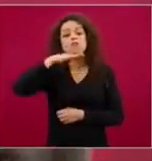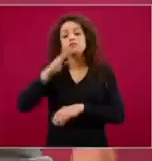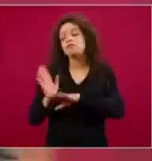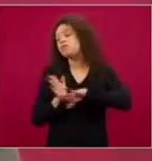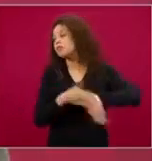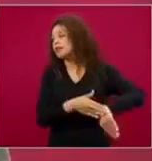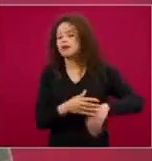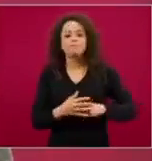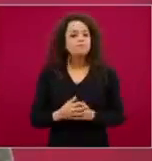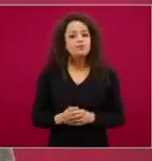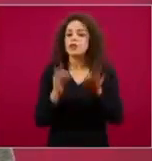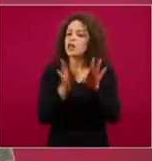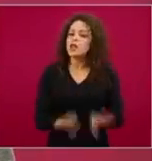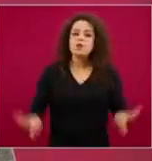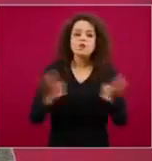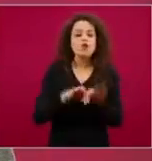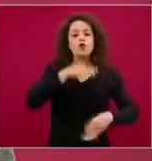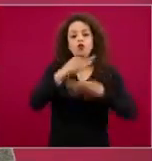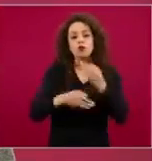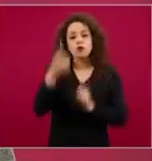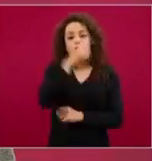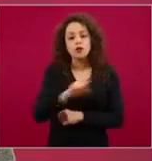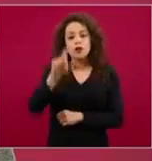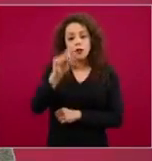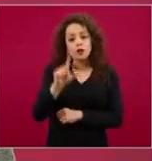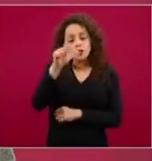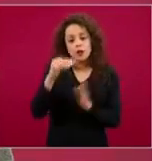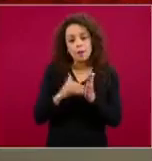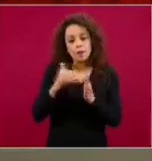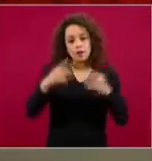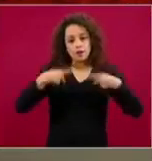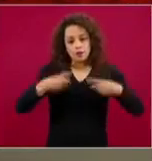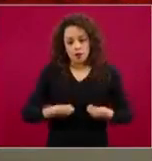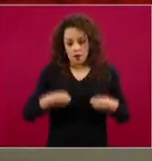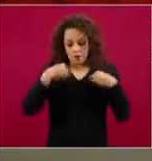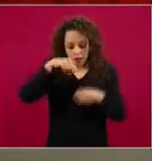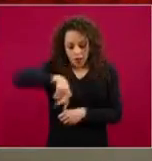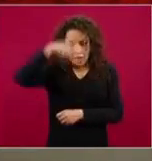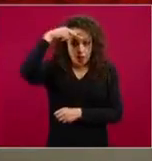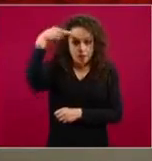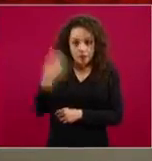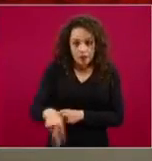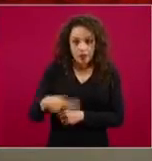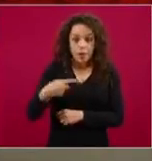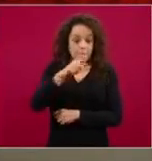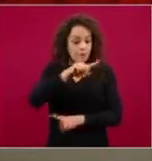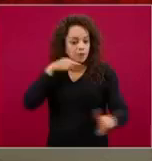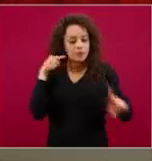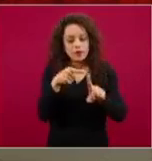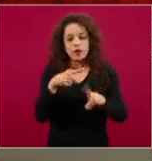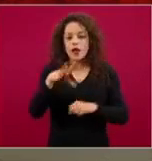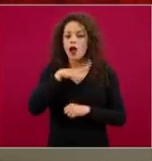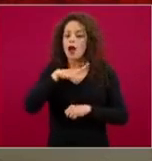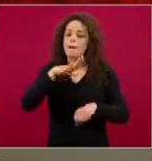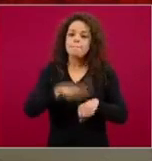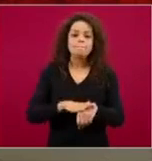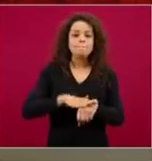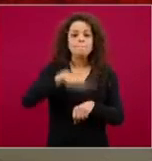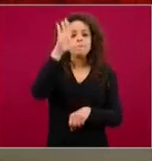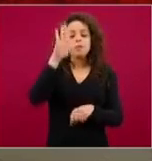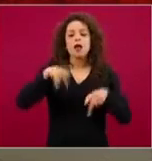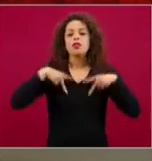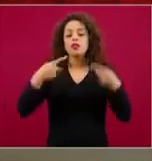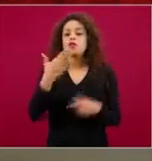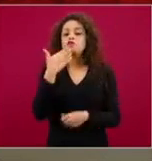los 127 millones de personas que viven en México. Pero estas son las personas que tienen la mayor fragilidad